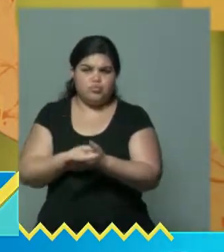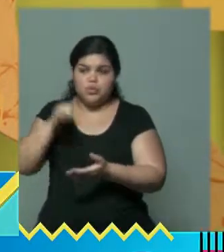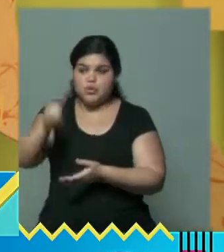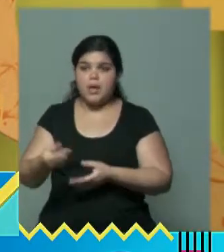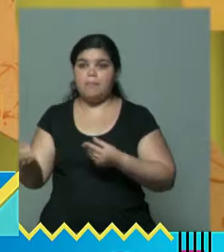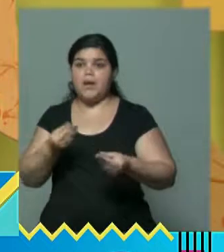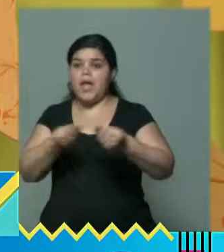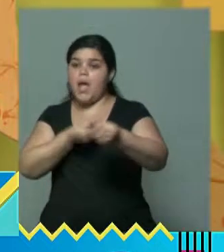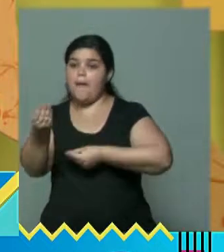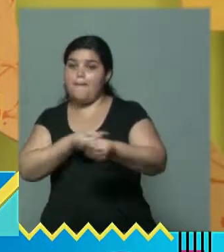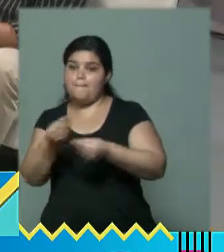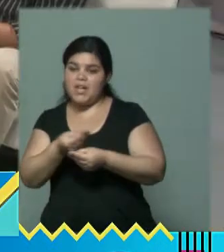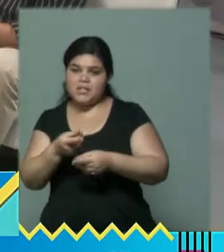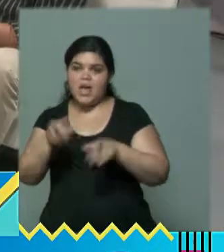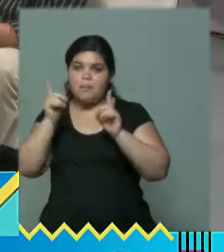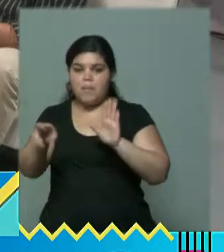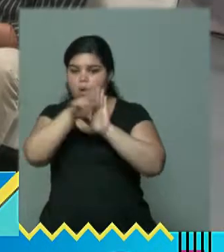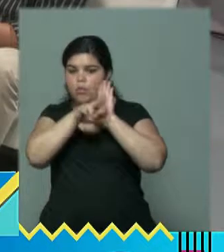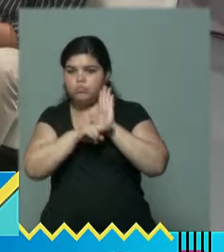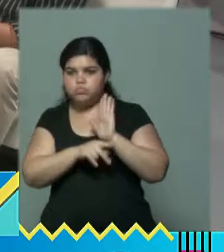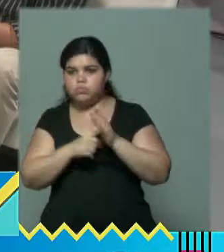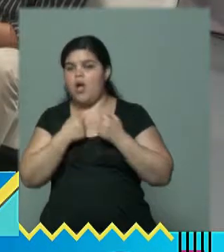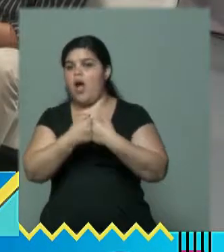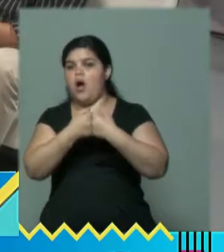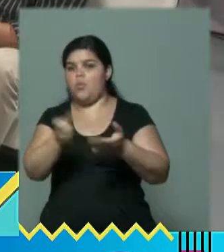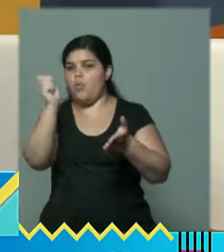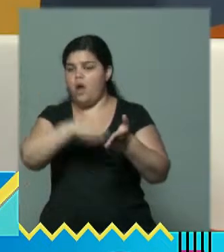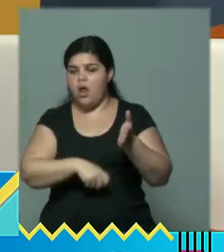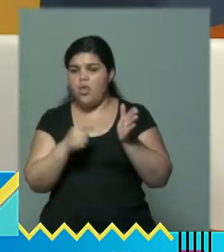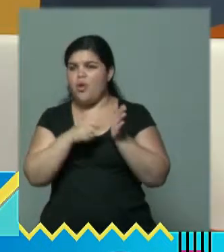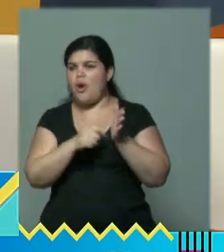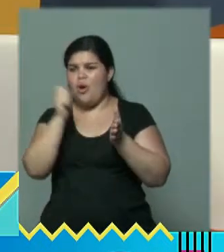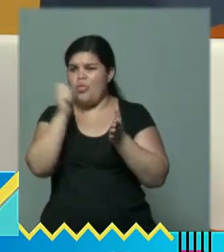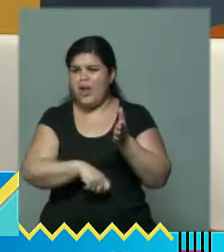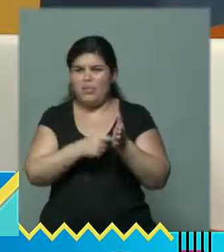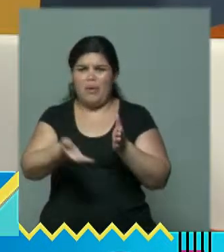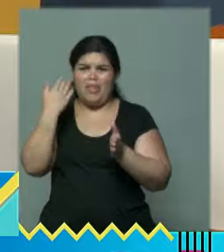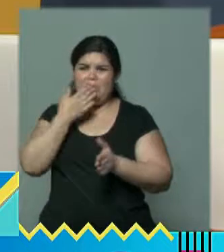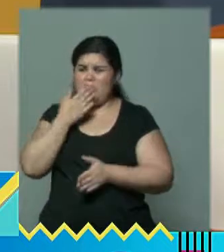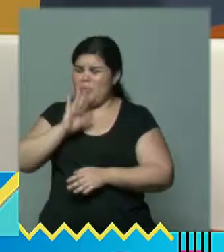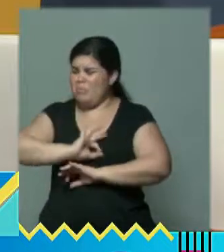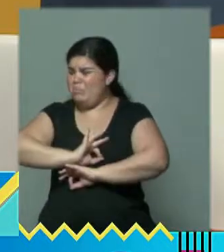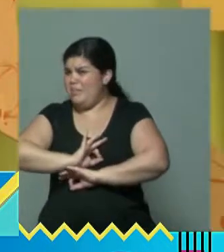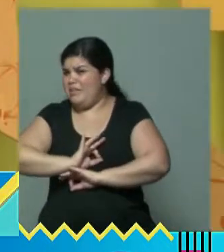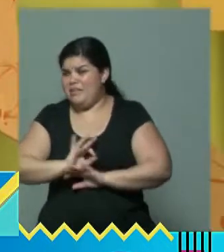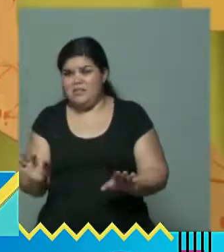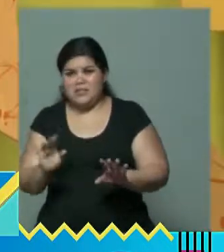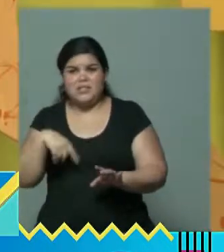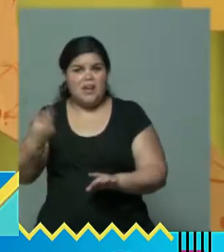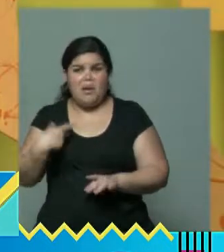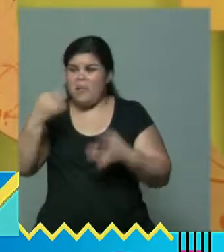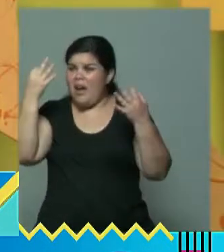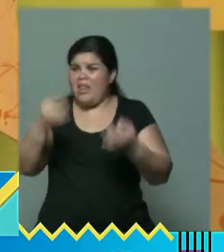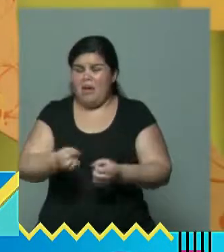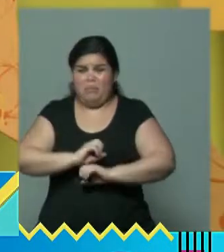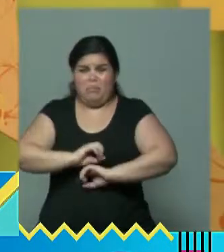las empresas adentro de los marcos contractuales, contratos que durante años no se respetaron y la calidad del servicio fue cada vez peor. Y